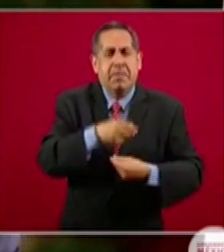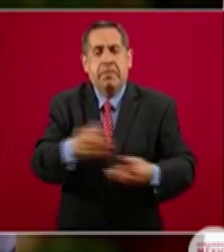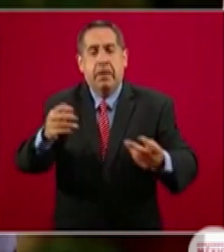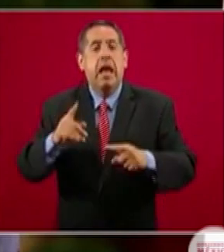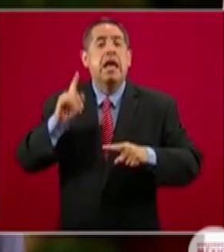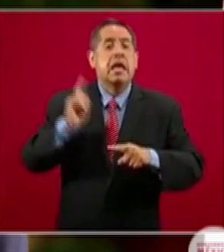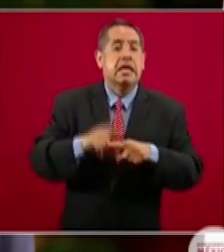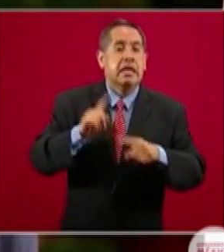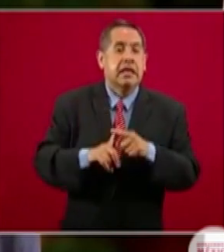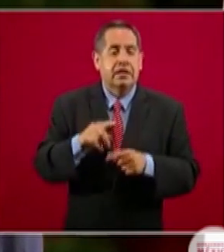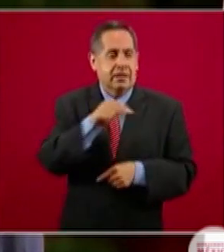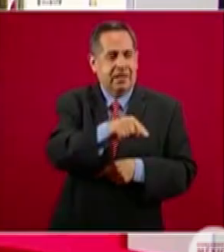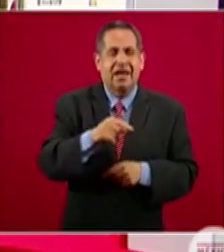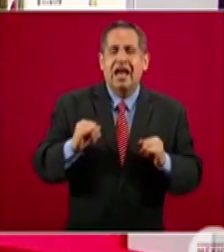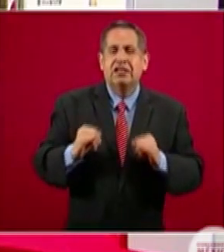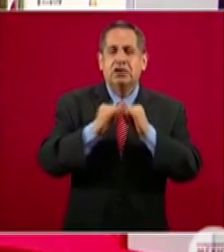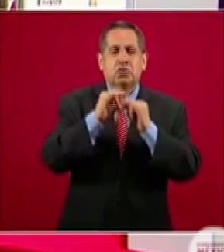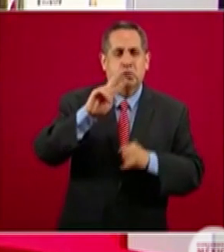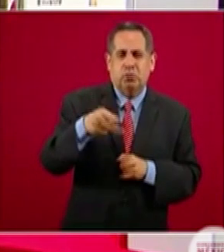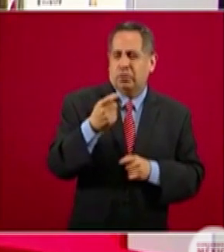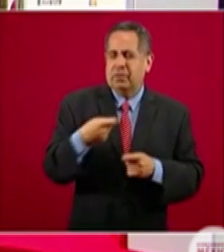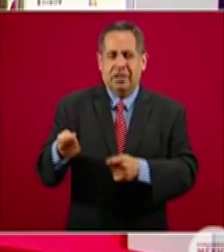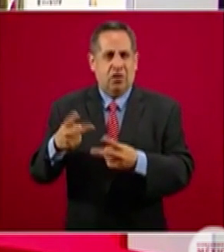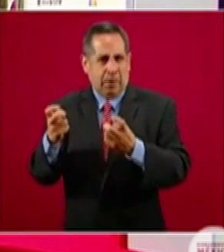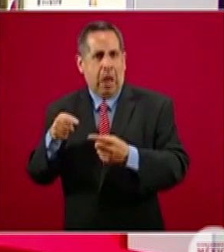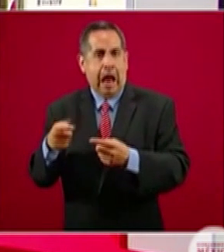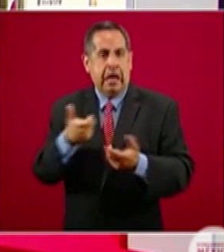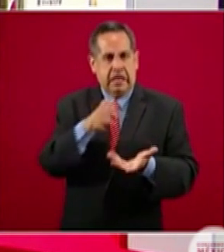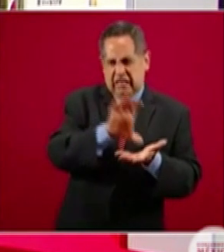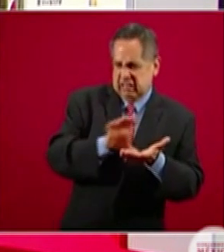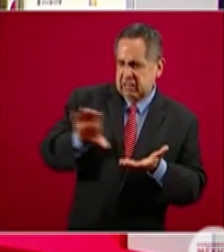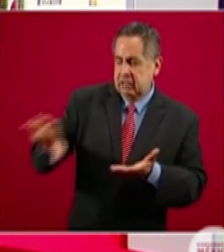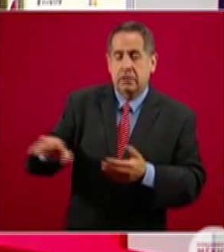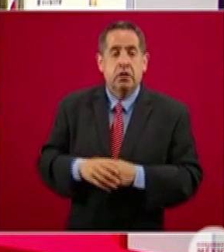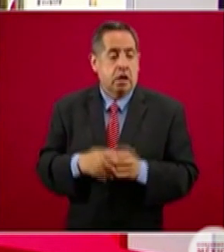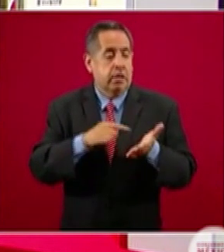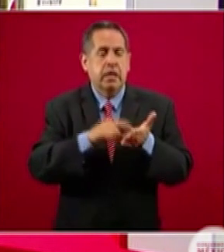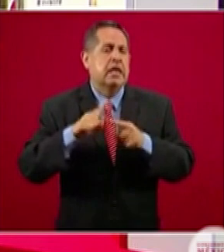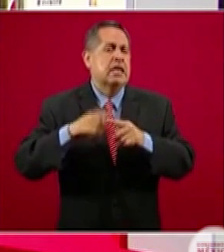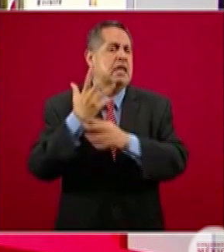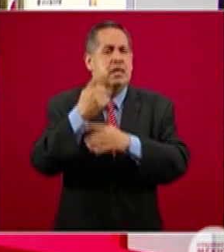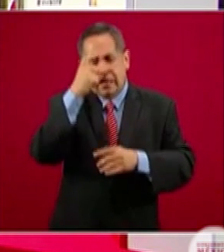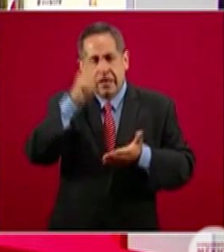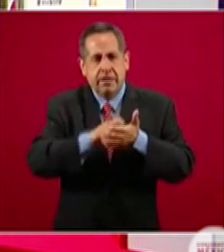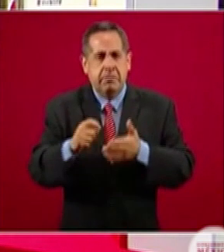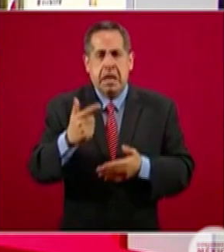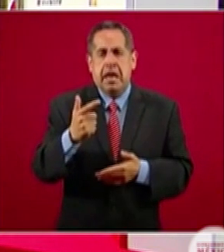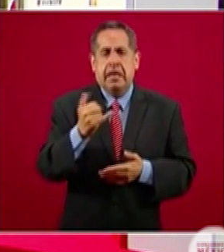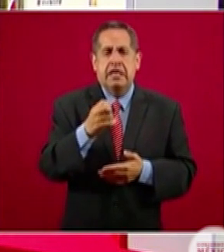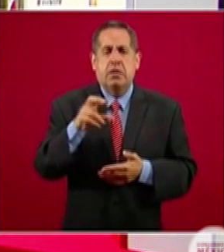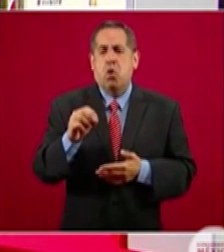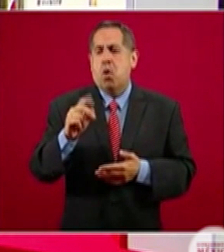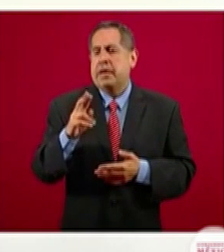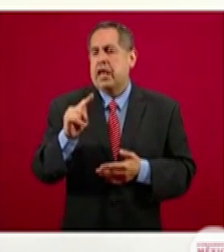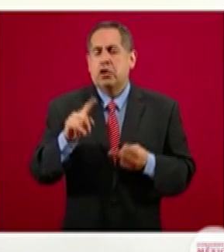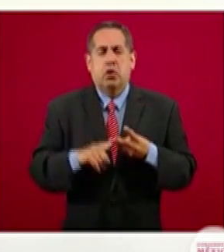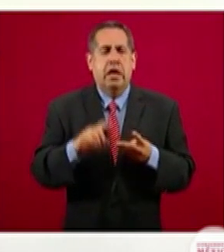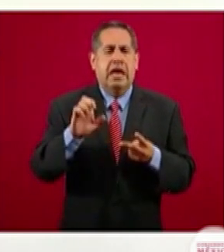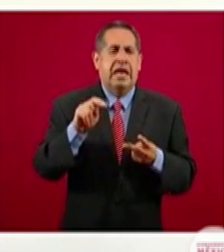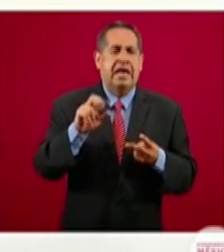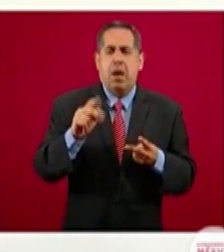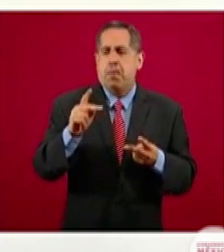al Pueblo lo Robado, que incluyen obras de Guillermo Prieto, Elena Poniatowska,